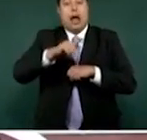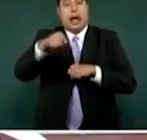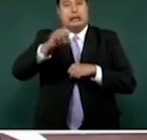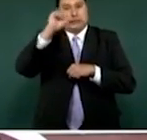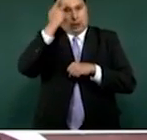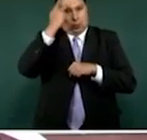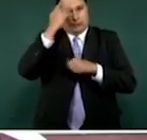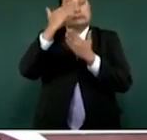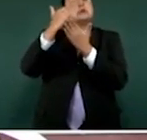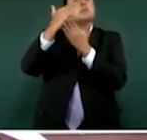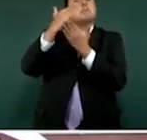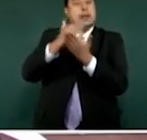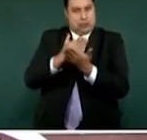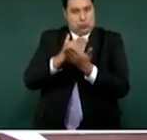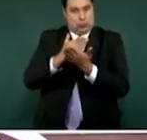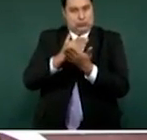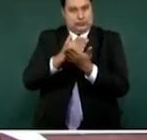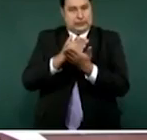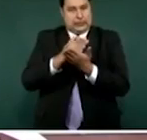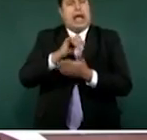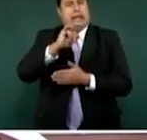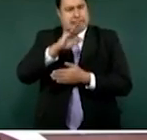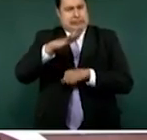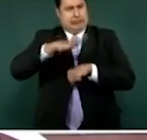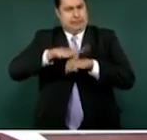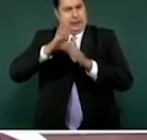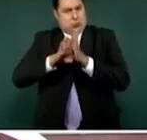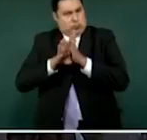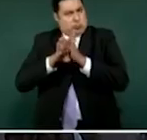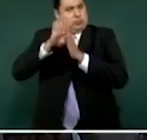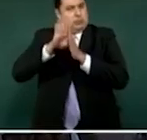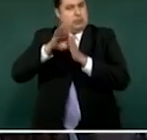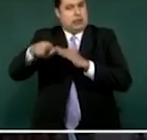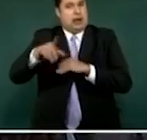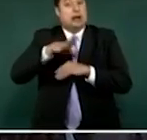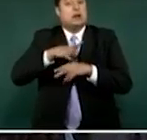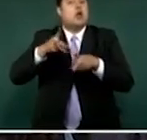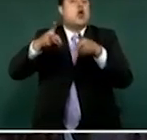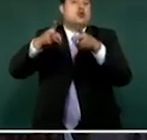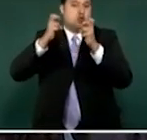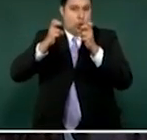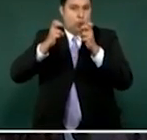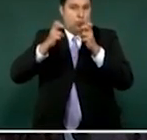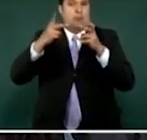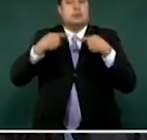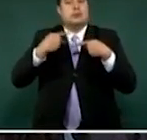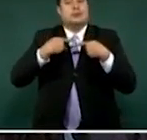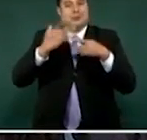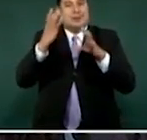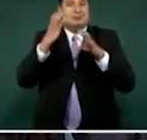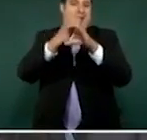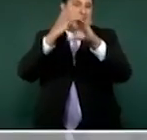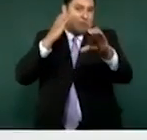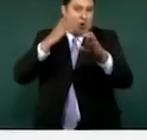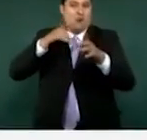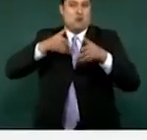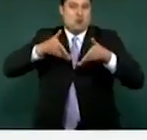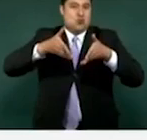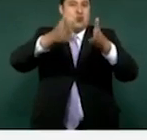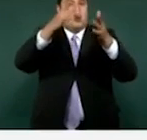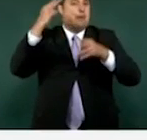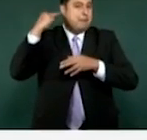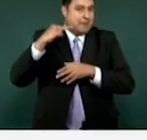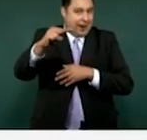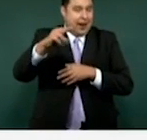baja. En donde sí hay un repunte, desde luego, es en robo a transportistas, pero en la siguiente